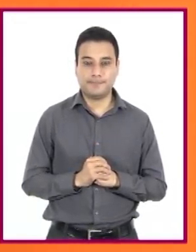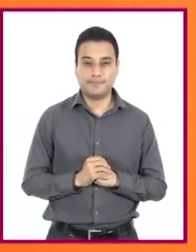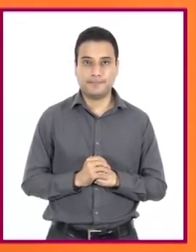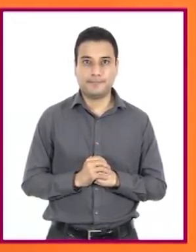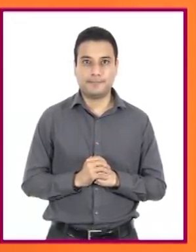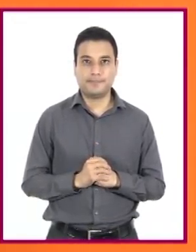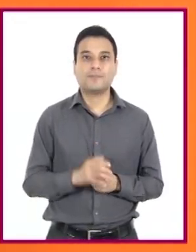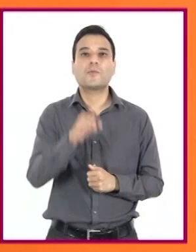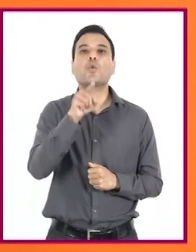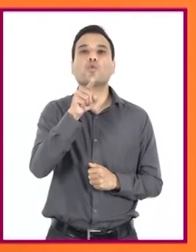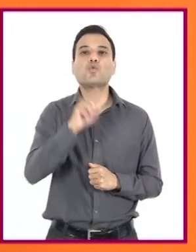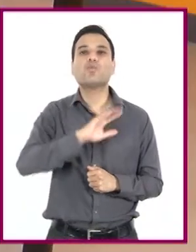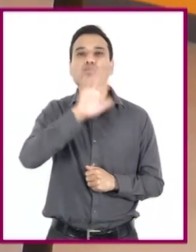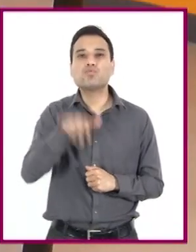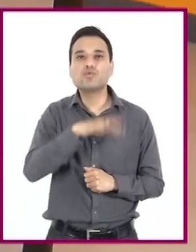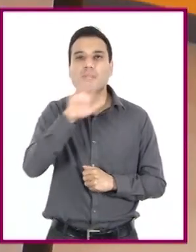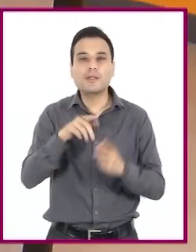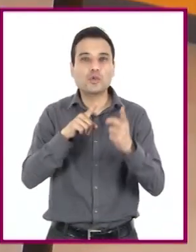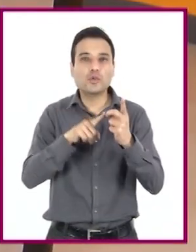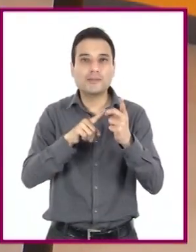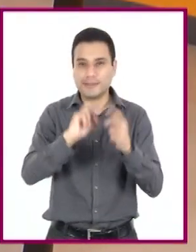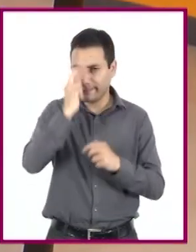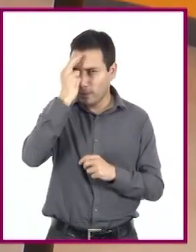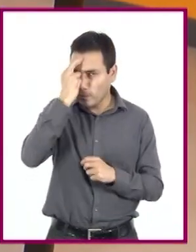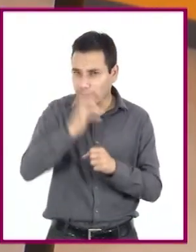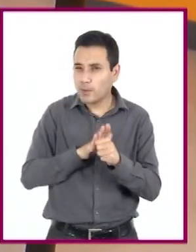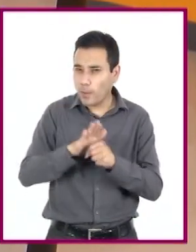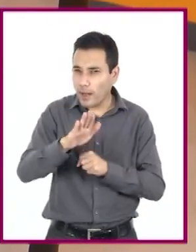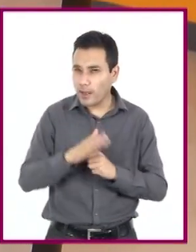Ubíquenla en el modelo. ¿Recuerdan cuál es?